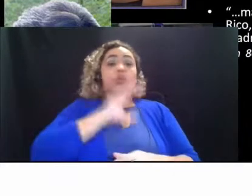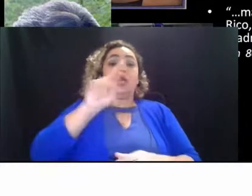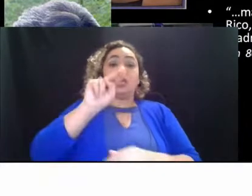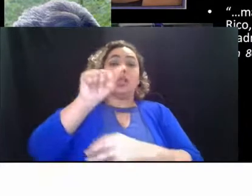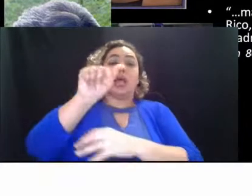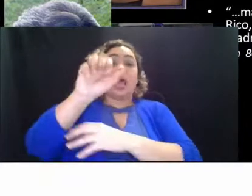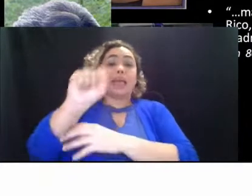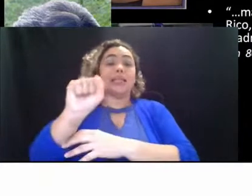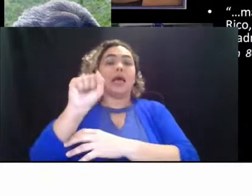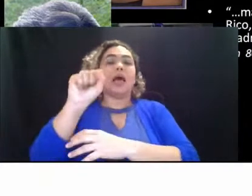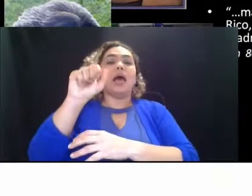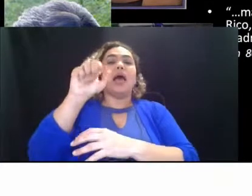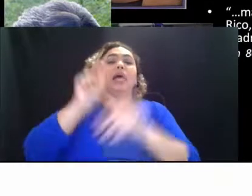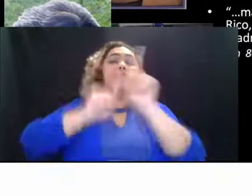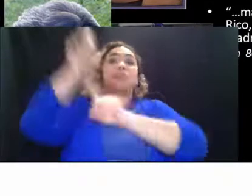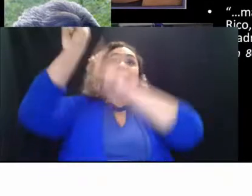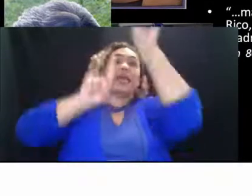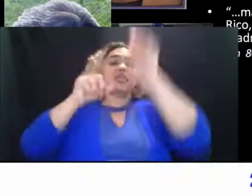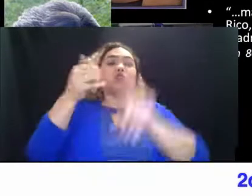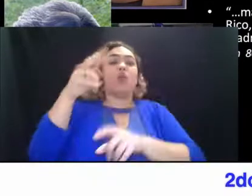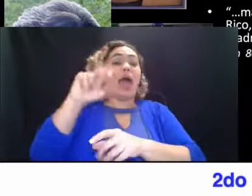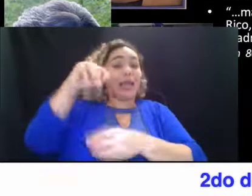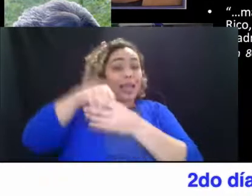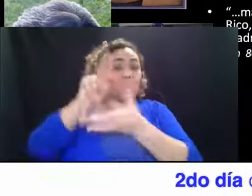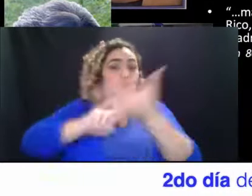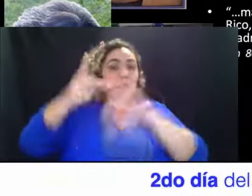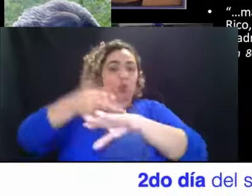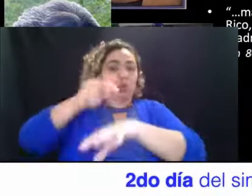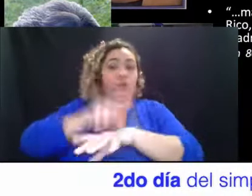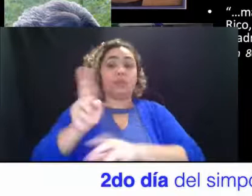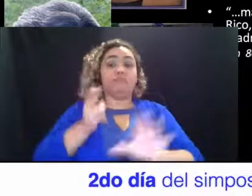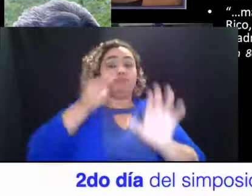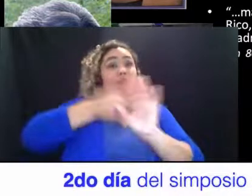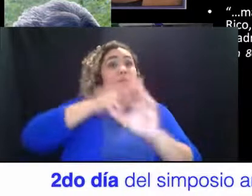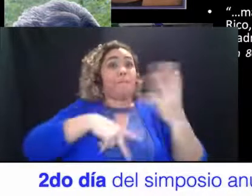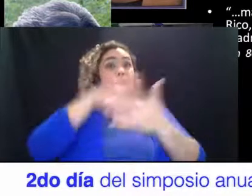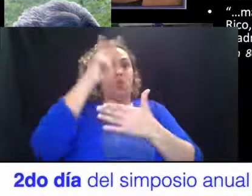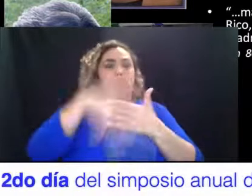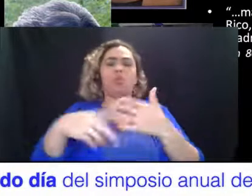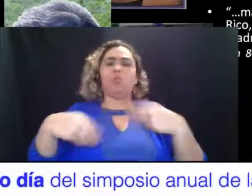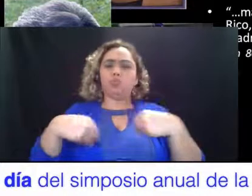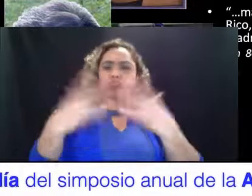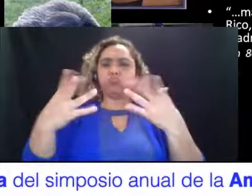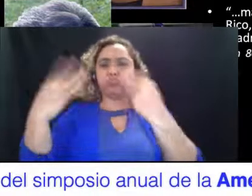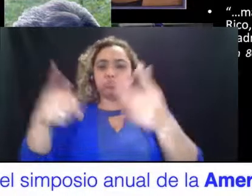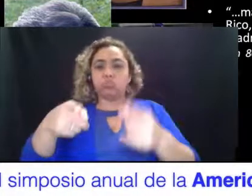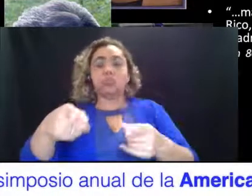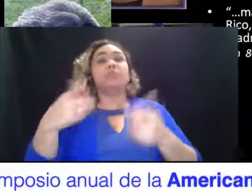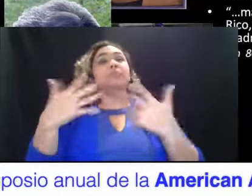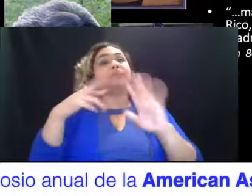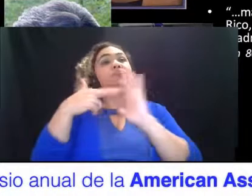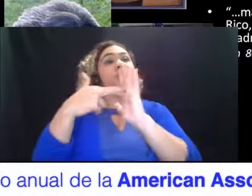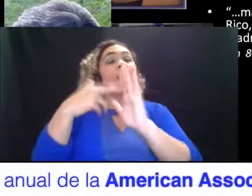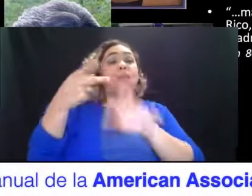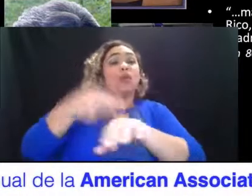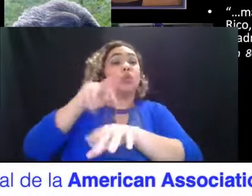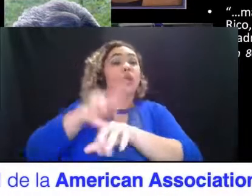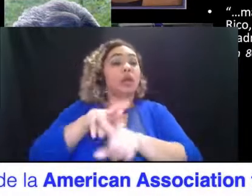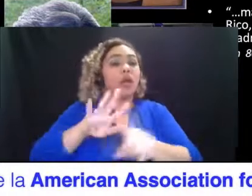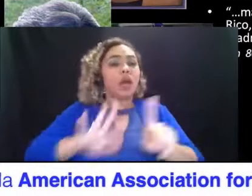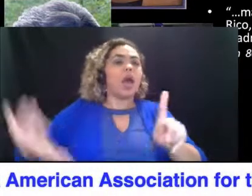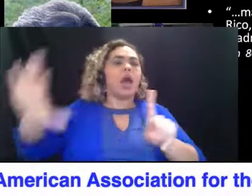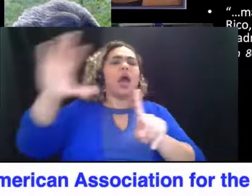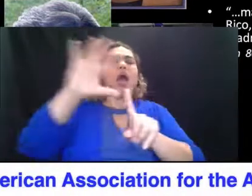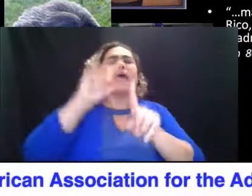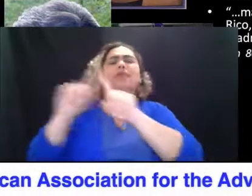Grants de la Universidad de Puerto Rico. Su participación en este programa ha llevado a la profesora a representar a Puerto Rico en